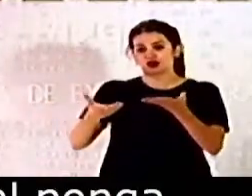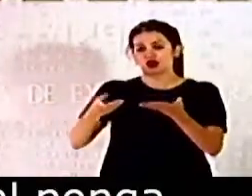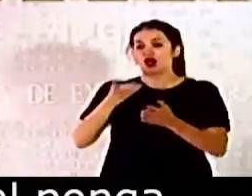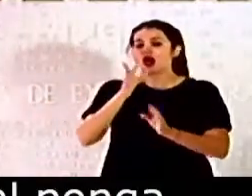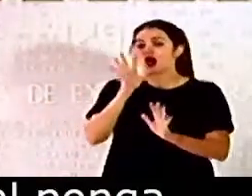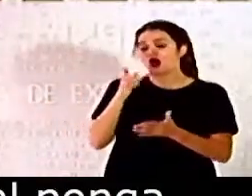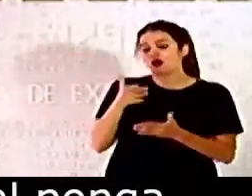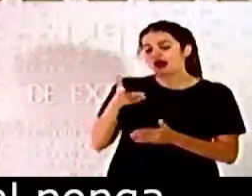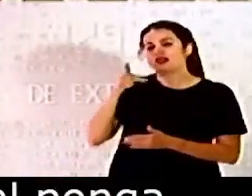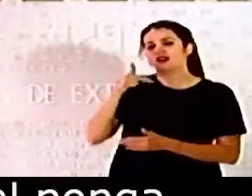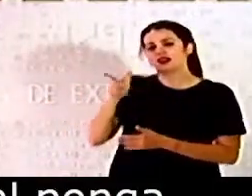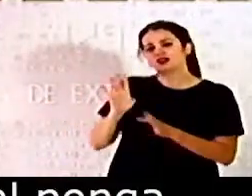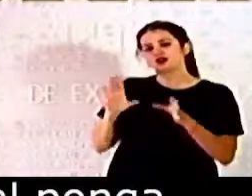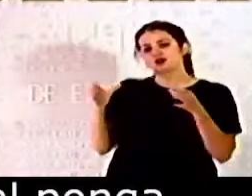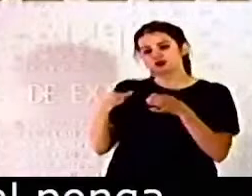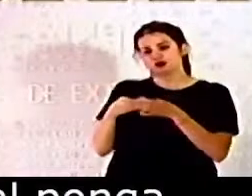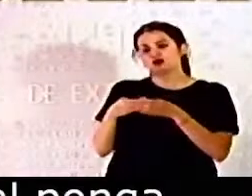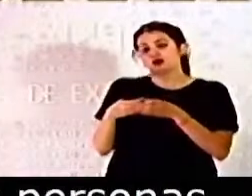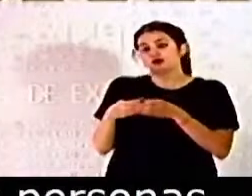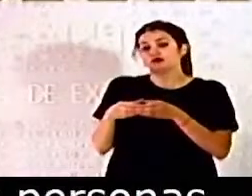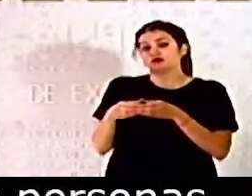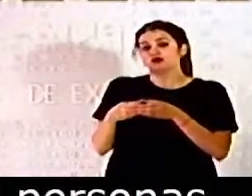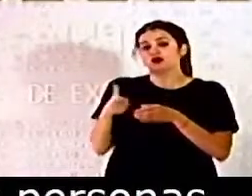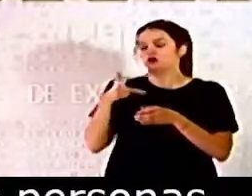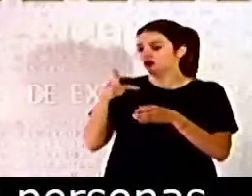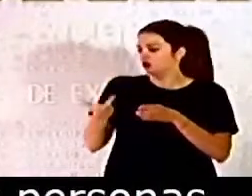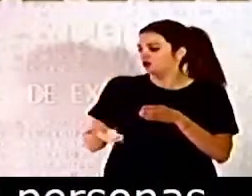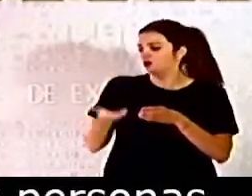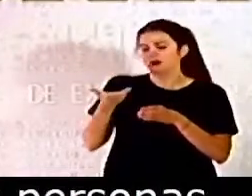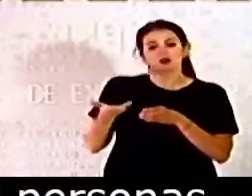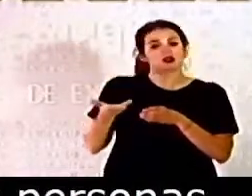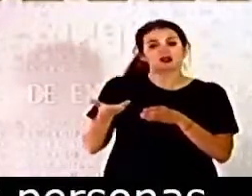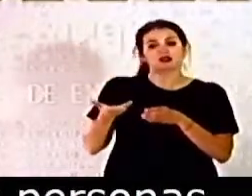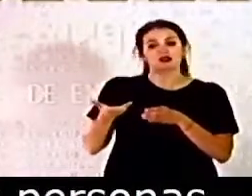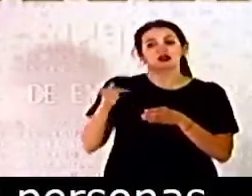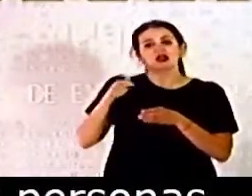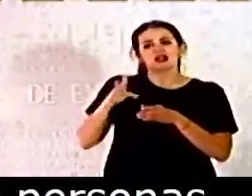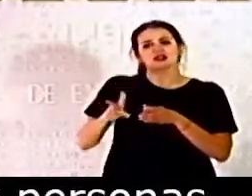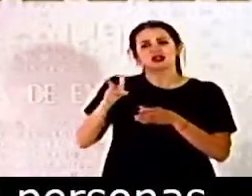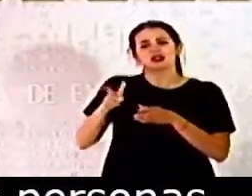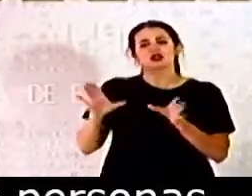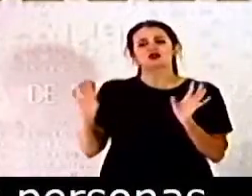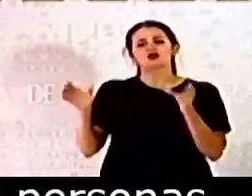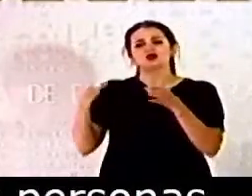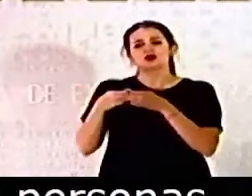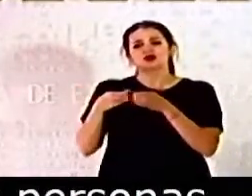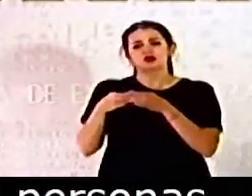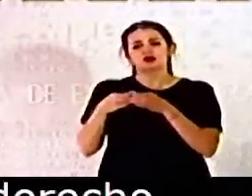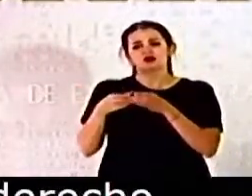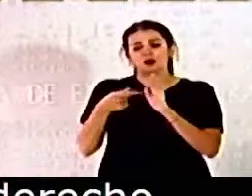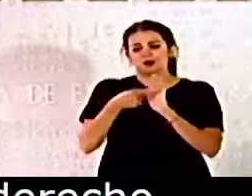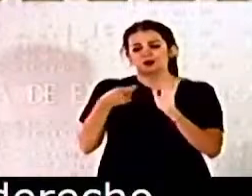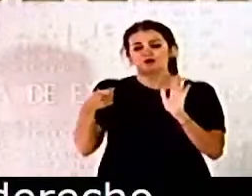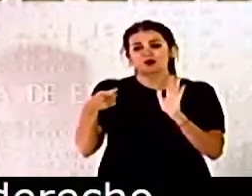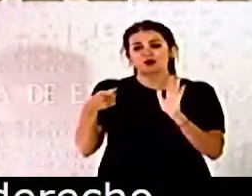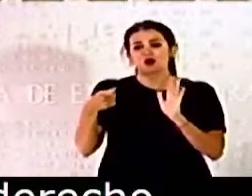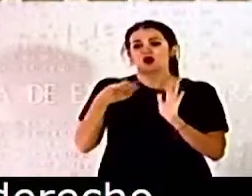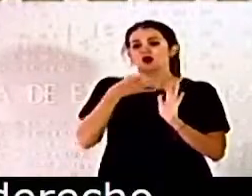de reunión, que es un derecho también fundamental. Ese derecho de reunión tiene que ser ratificado por la Sala del